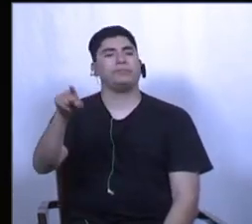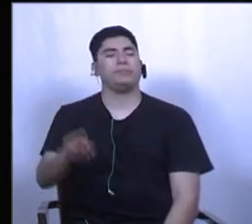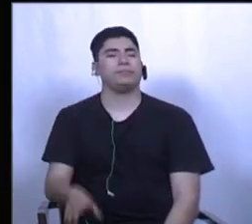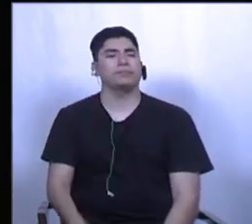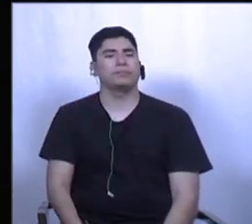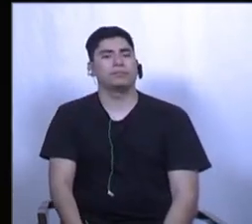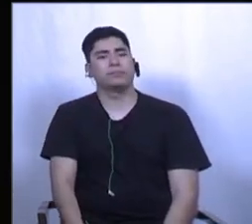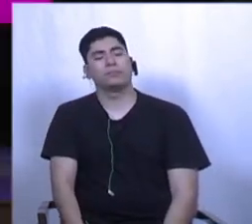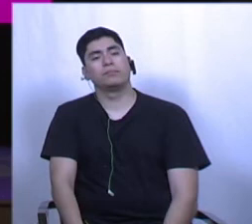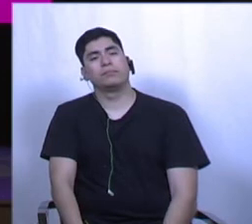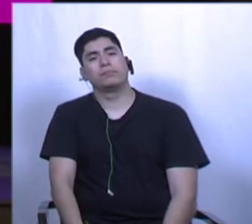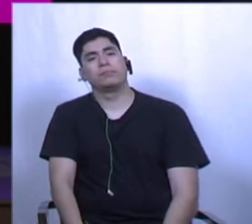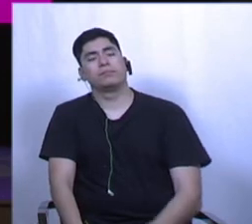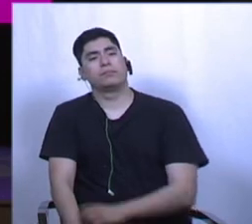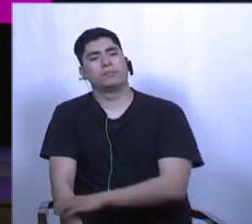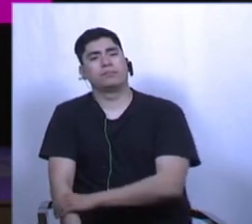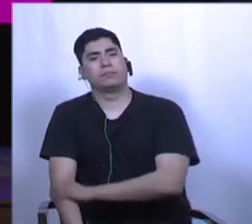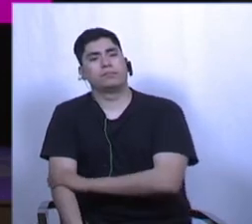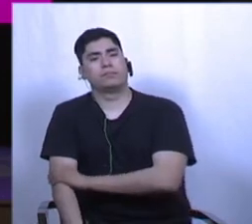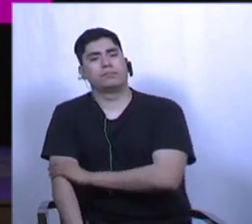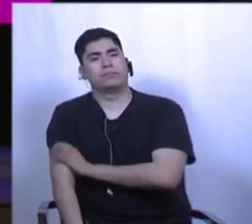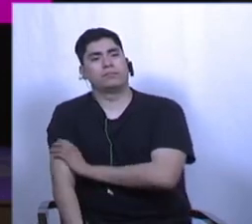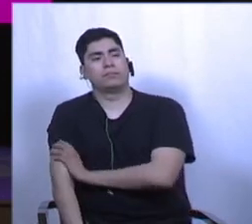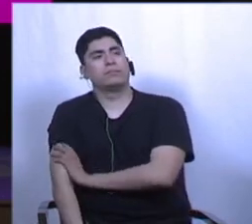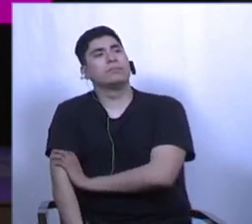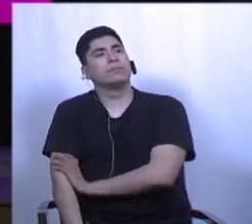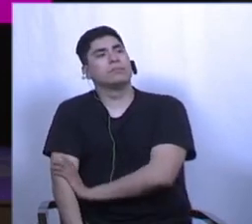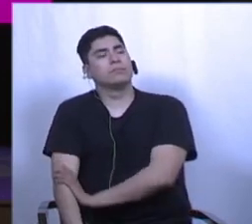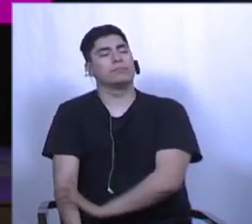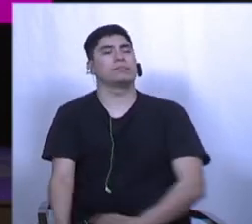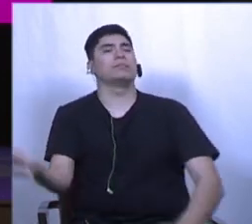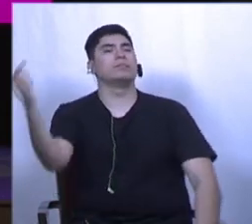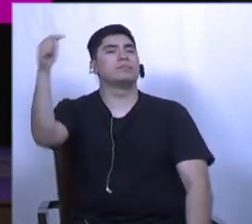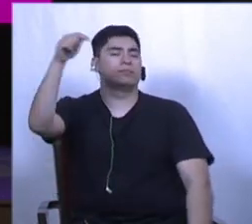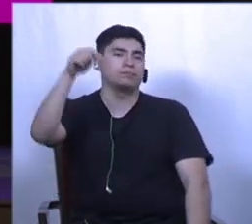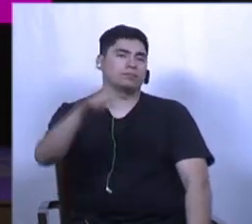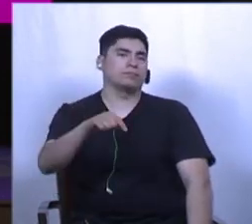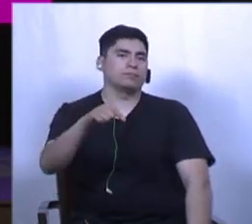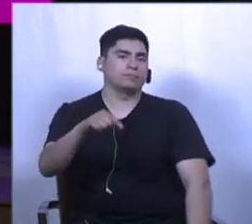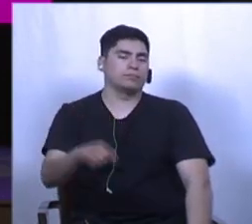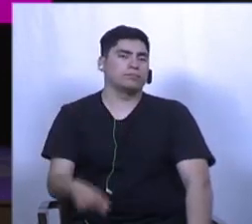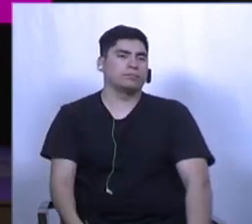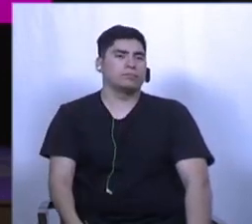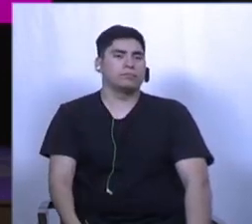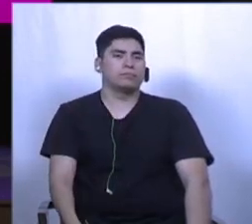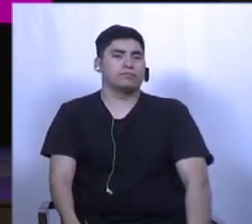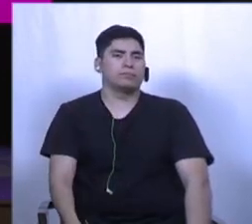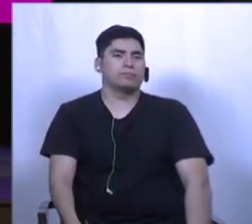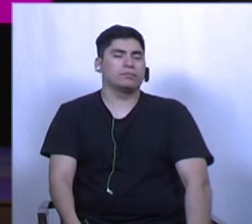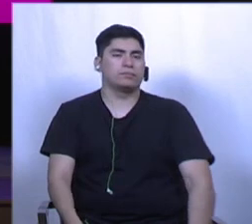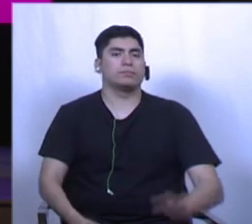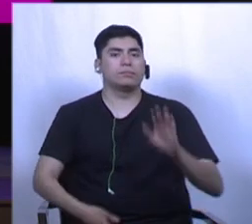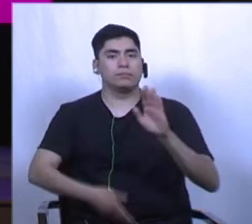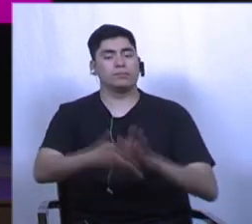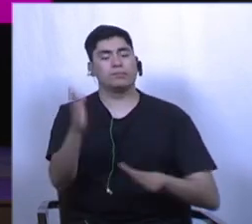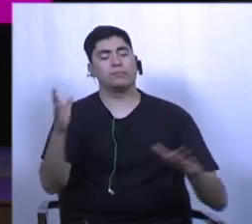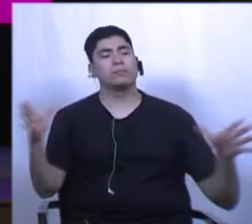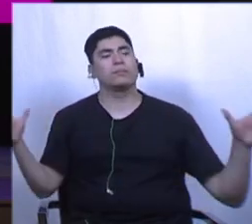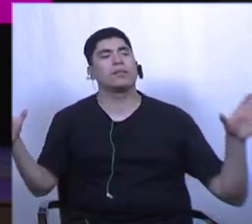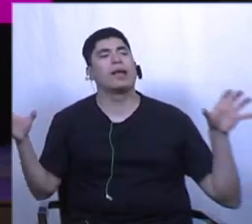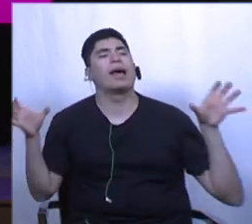Y aquí lo que esto significa es que van a van a